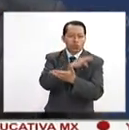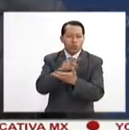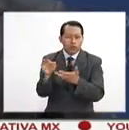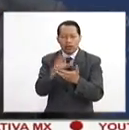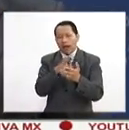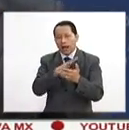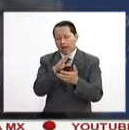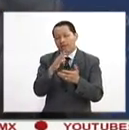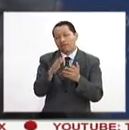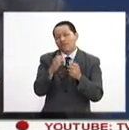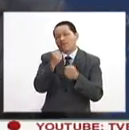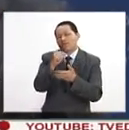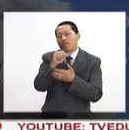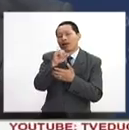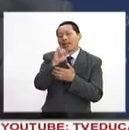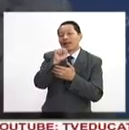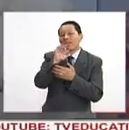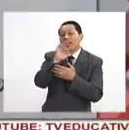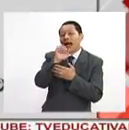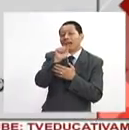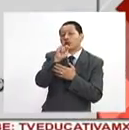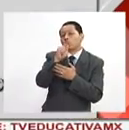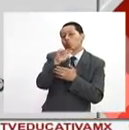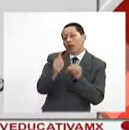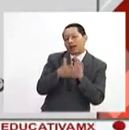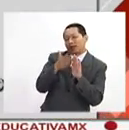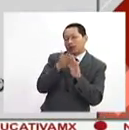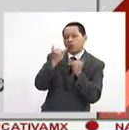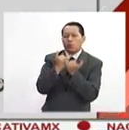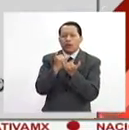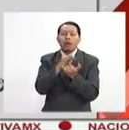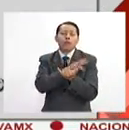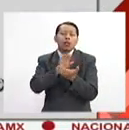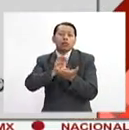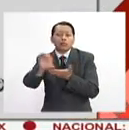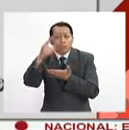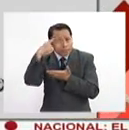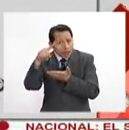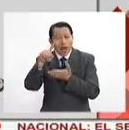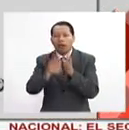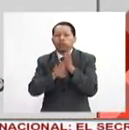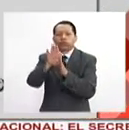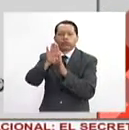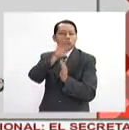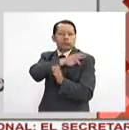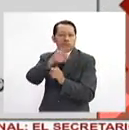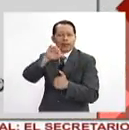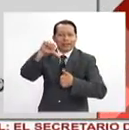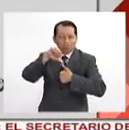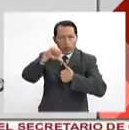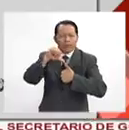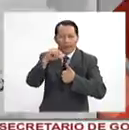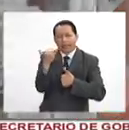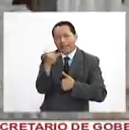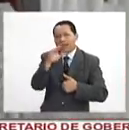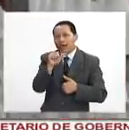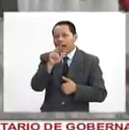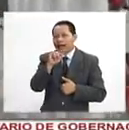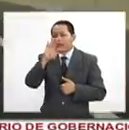Infraestructura y de esta forma otorgar apoyos a programas y proyectos que contribuyen al desarrollo económico y social de Centroamérica y el